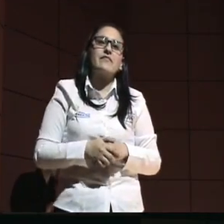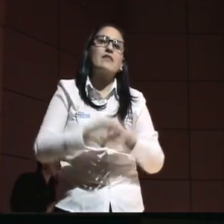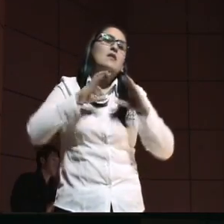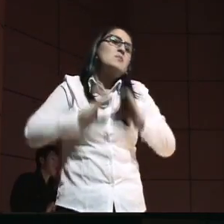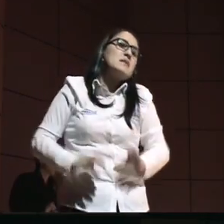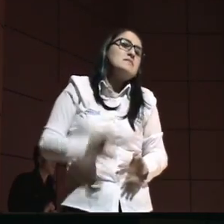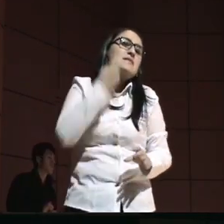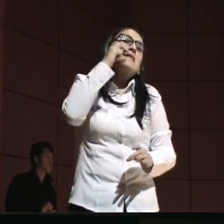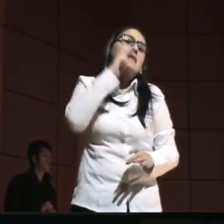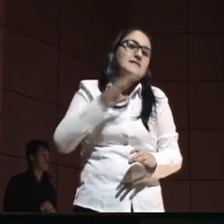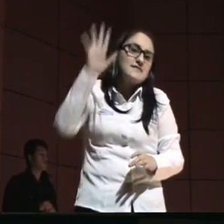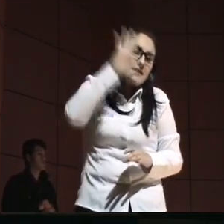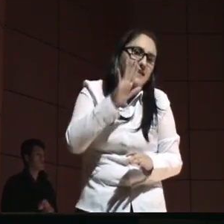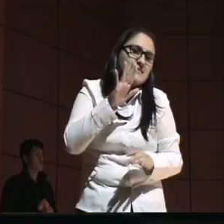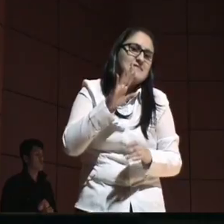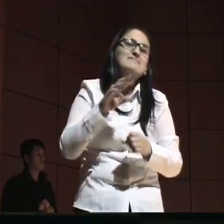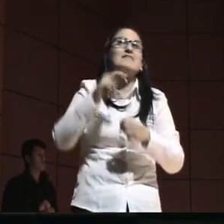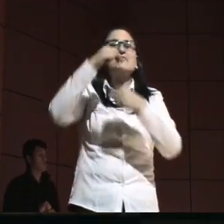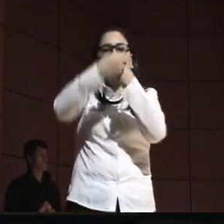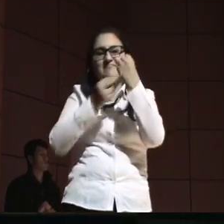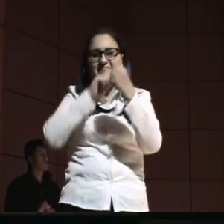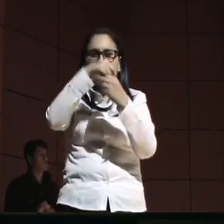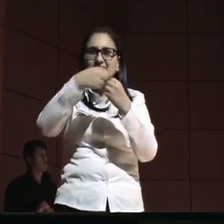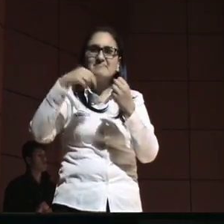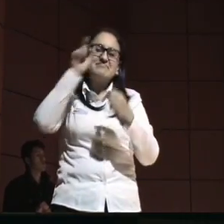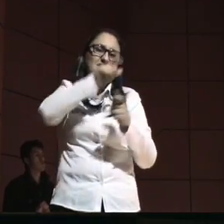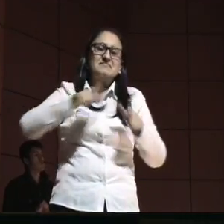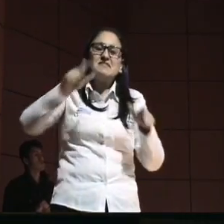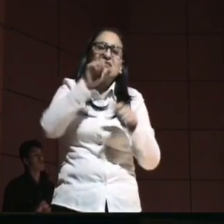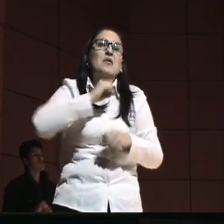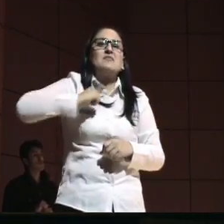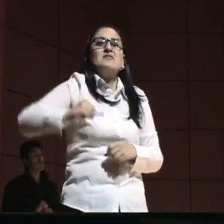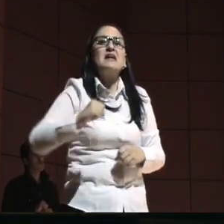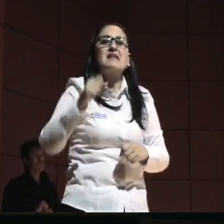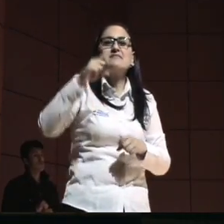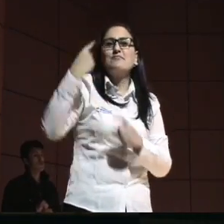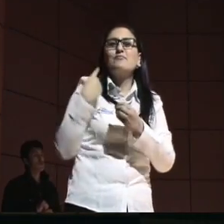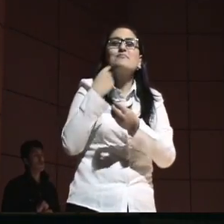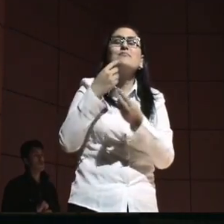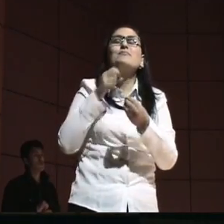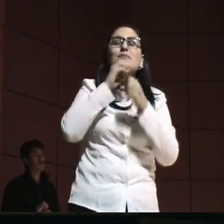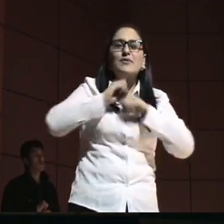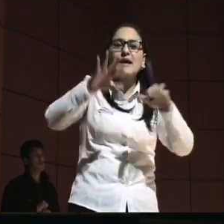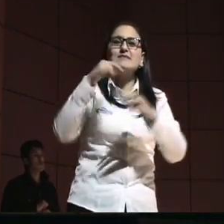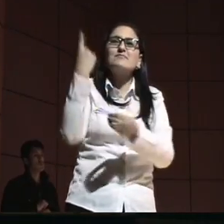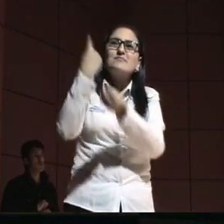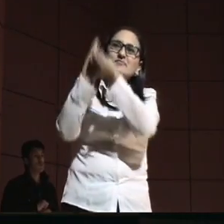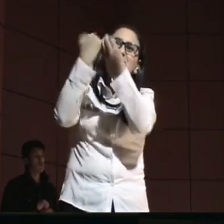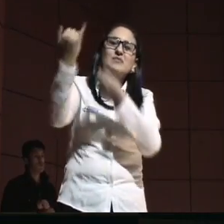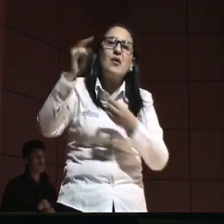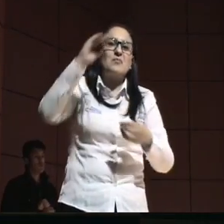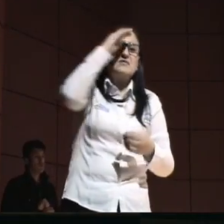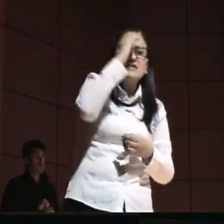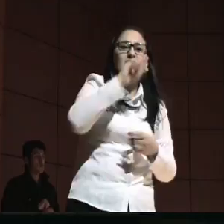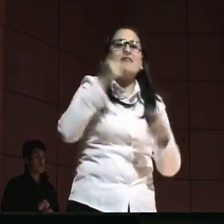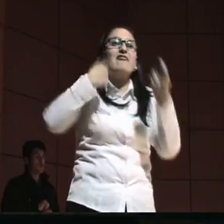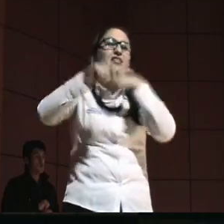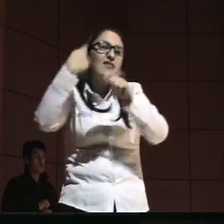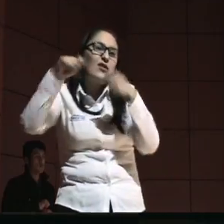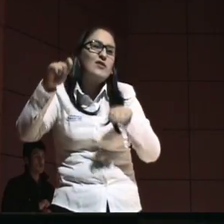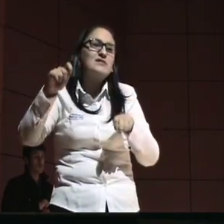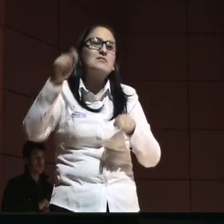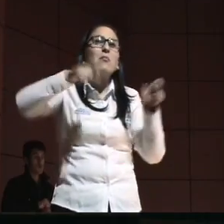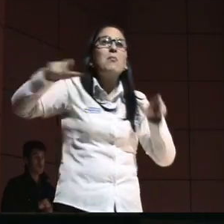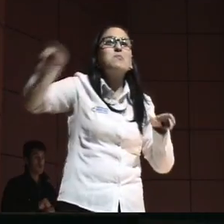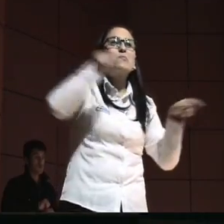Corporeidades como nacionales, extranjeros, autoridades públicas representadas en la policía, vendedores,